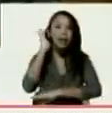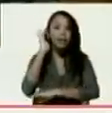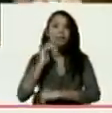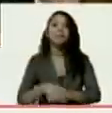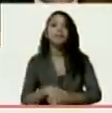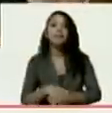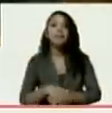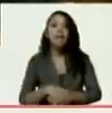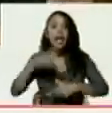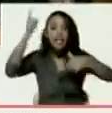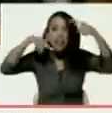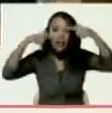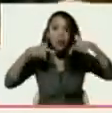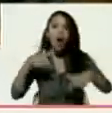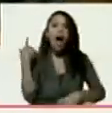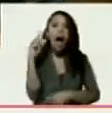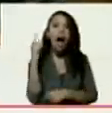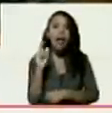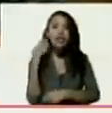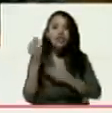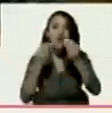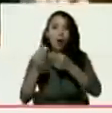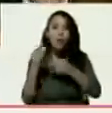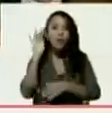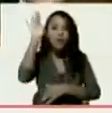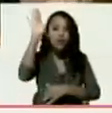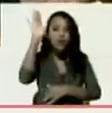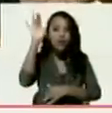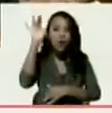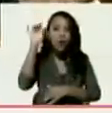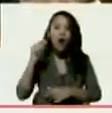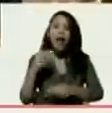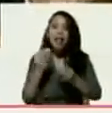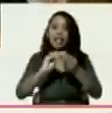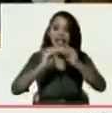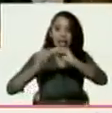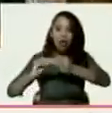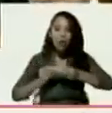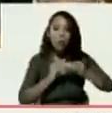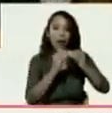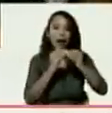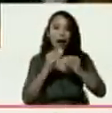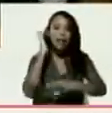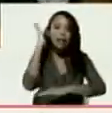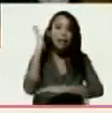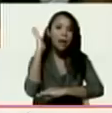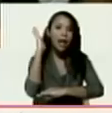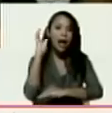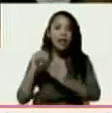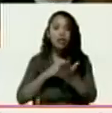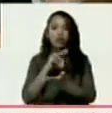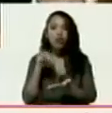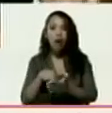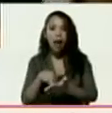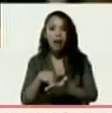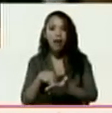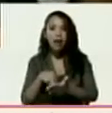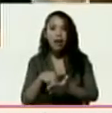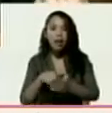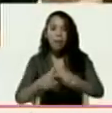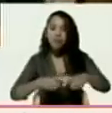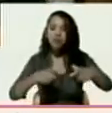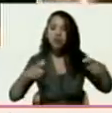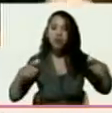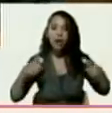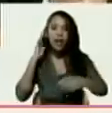el chavismo tiene como meta y como fin recuperar la Asamblea Nacional, recuperar la mayoría en